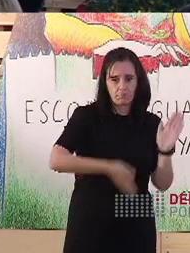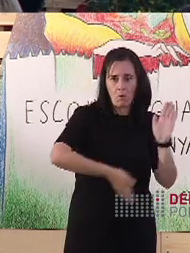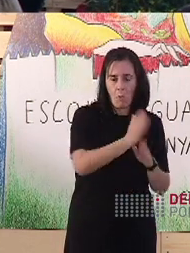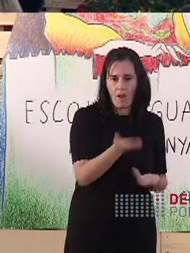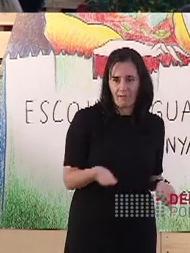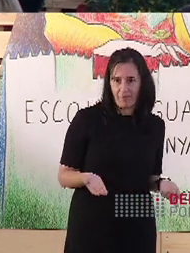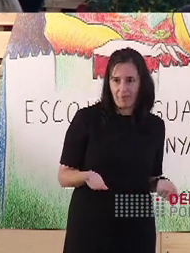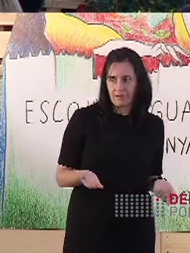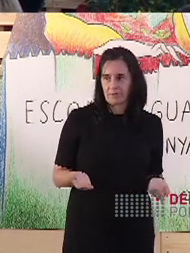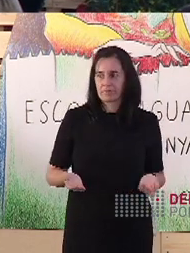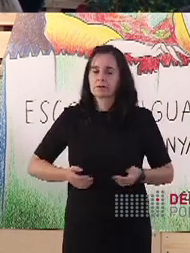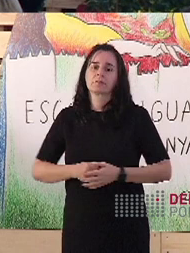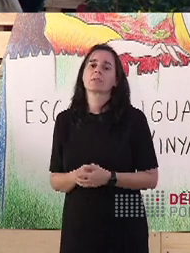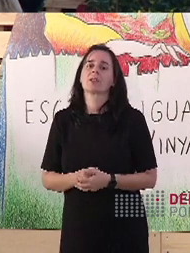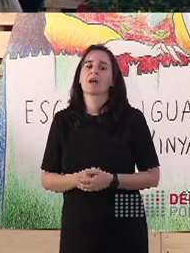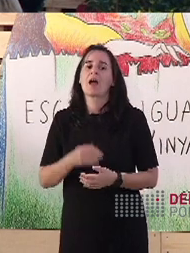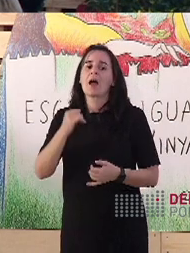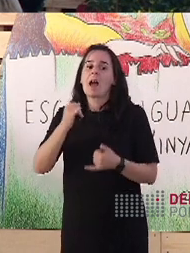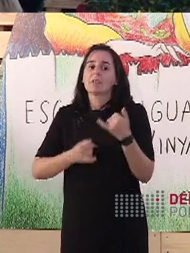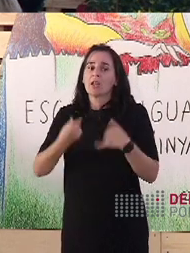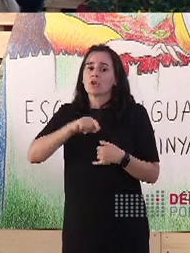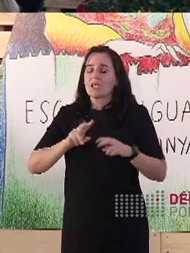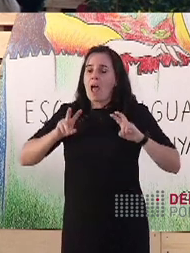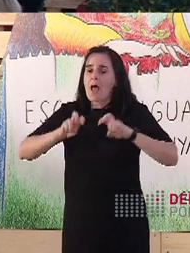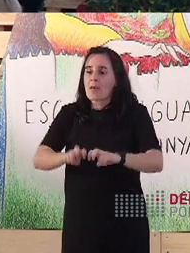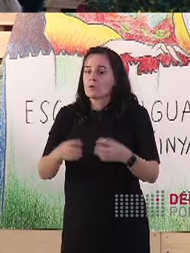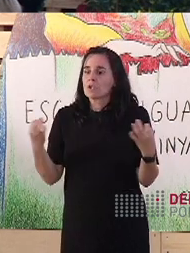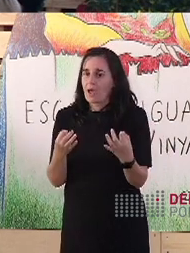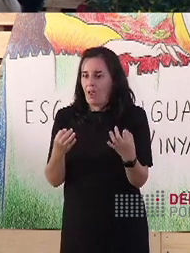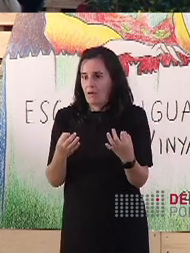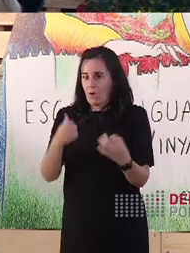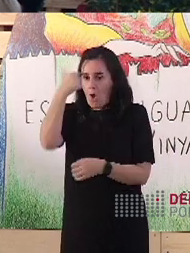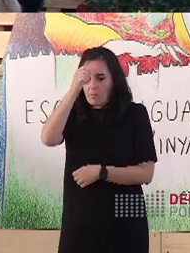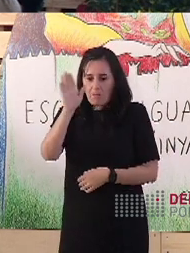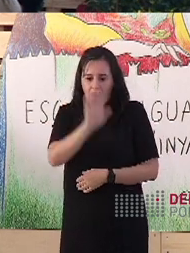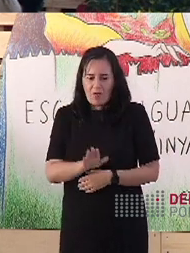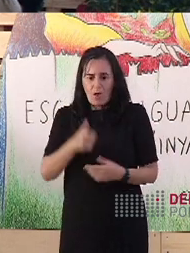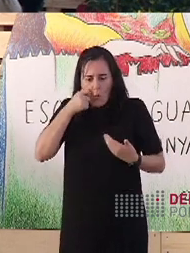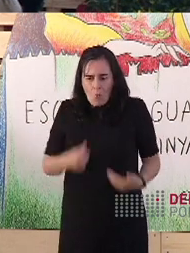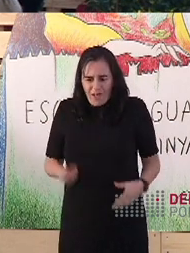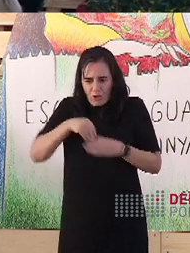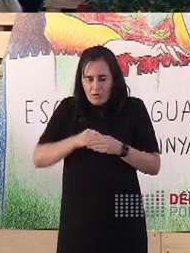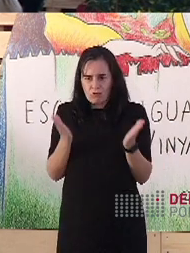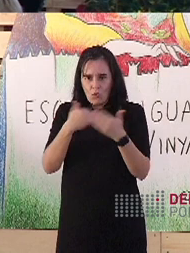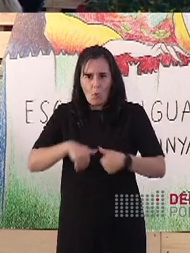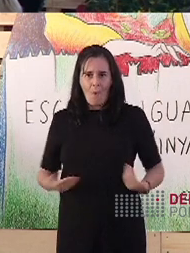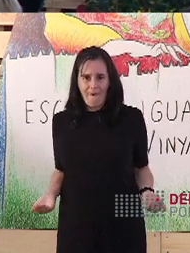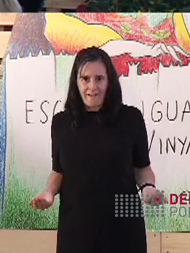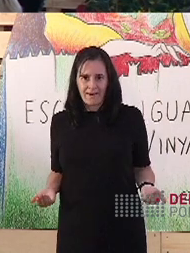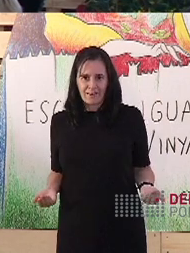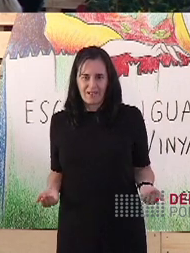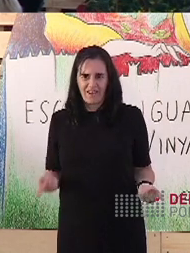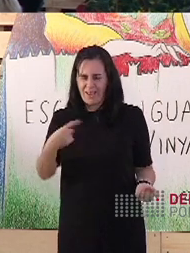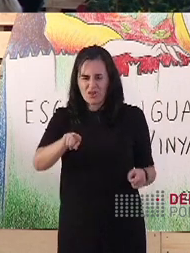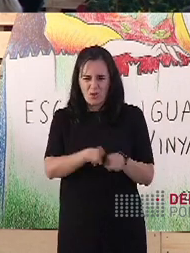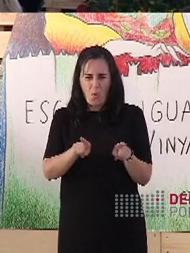es cómo pueden estar tan deshumanizados los hombres también. O sea, cómo pueden tener esa